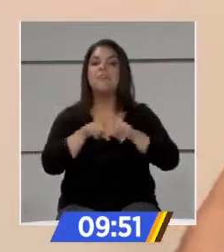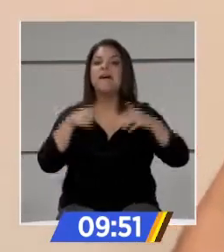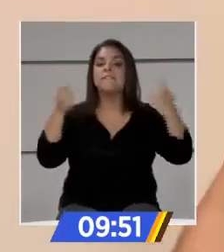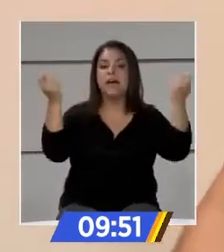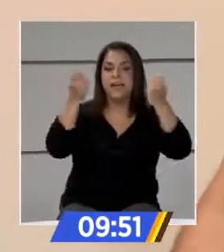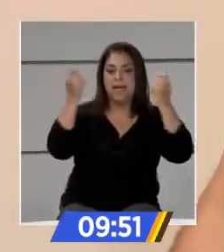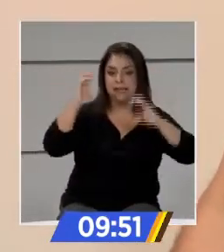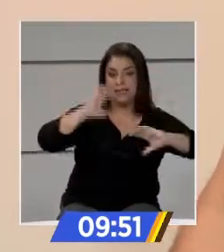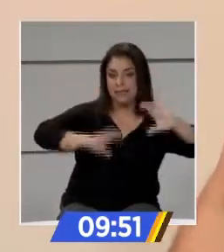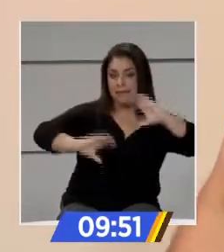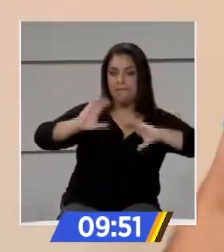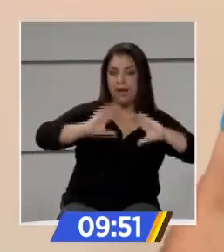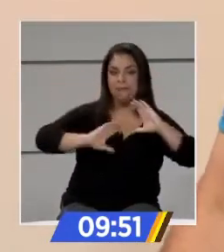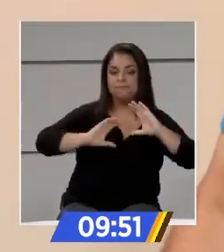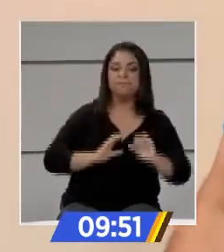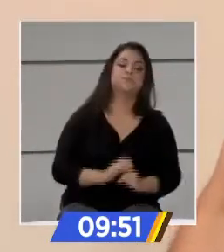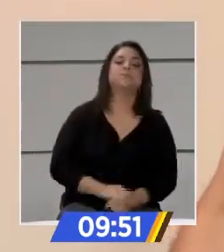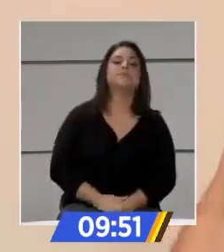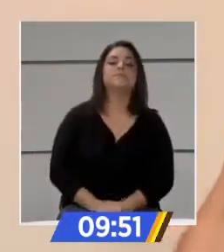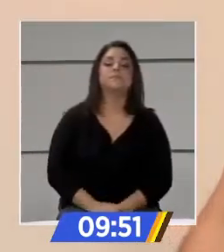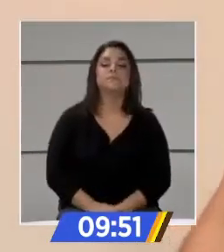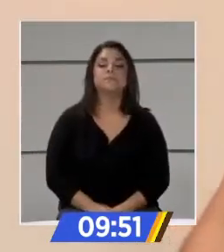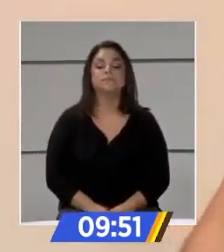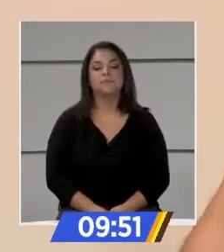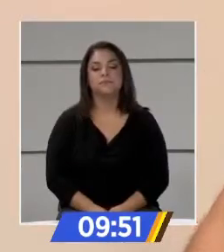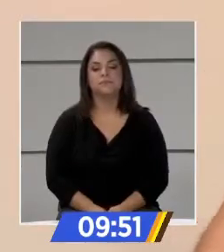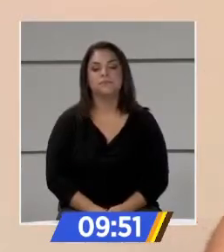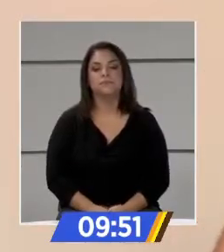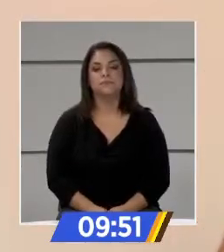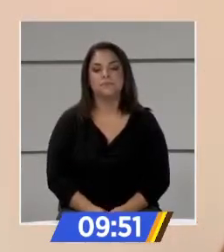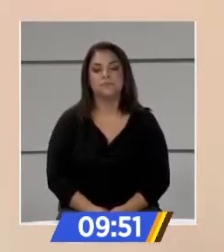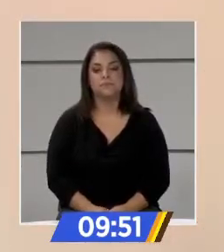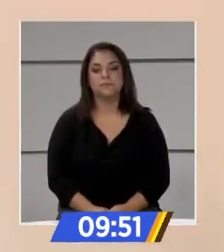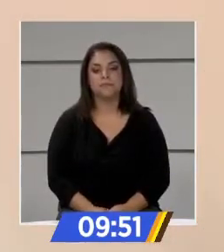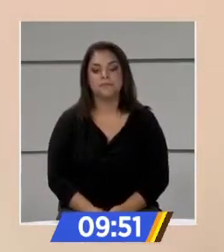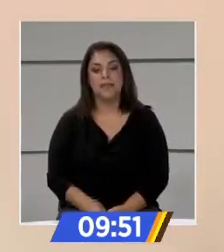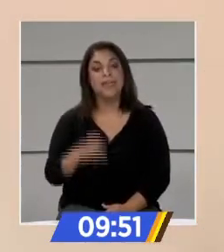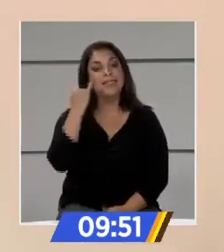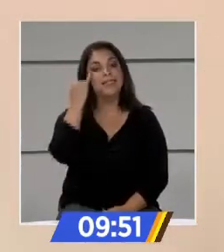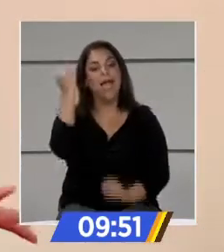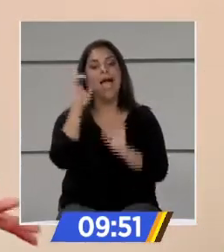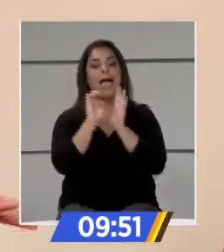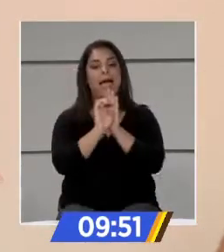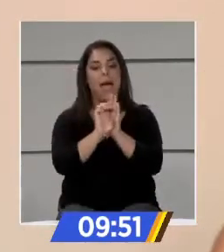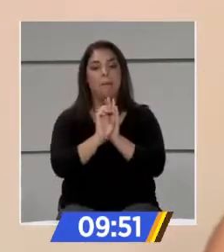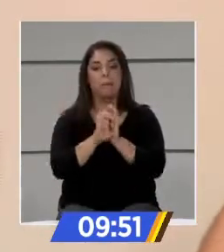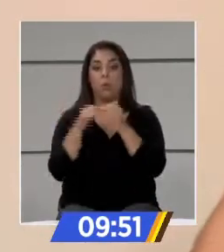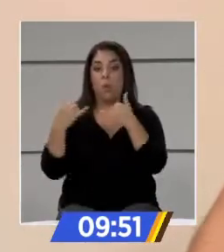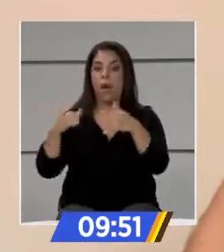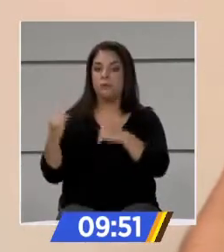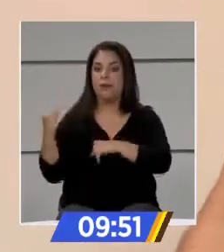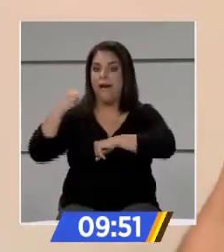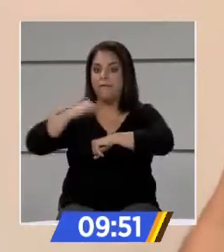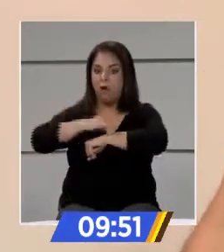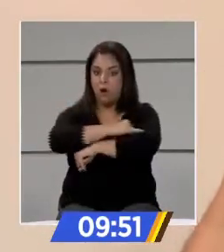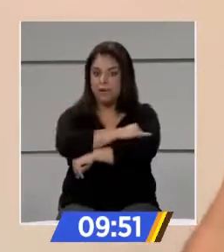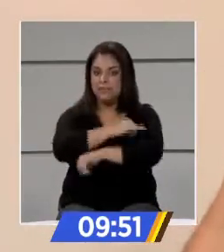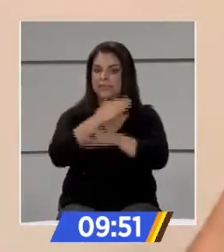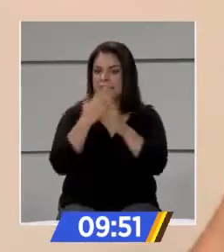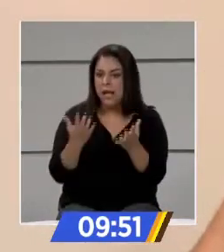Científica. Entonces, la idea es, bueno, por ejemplo, cuando estuvimos jugando lo de los aviones, estábamos